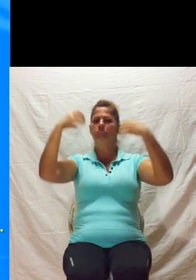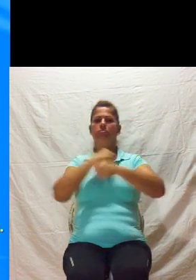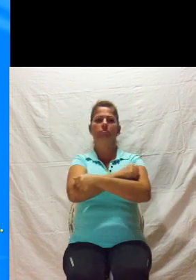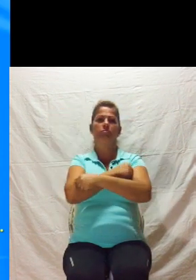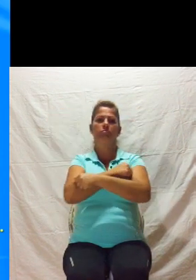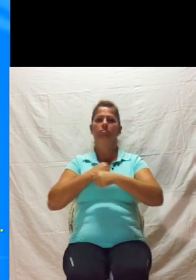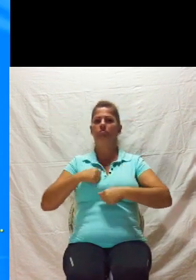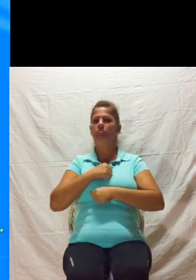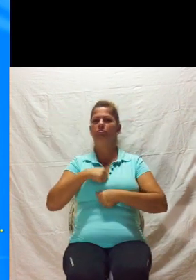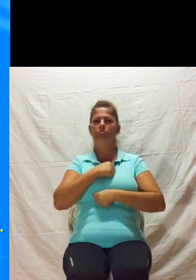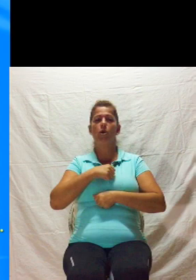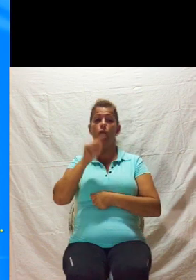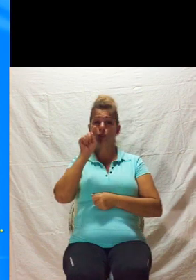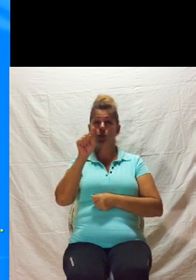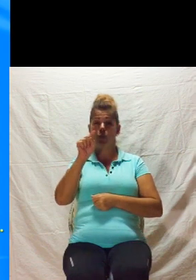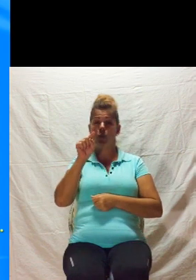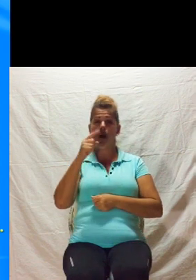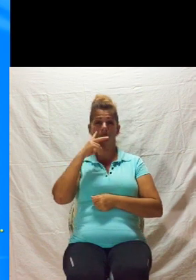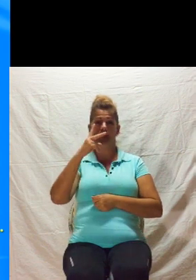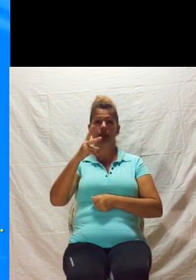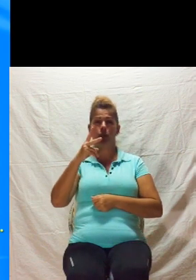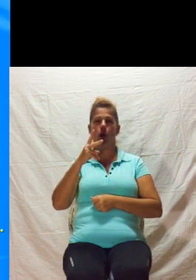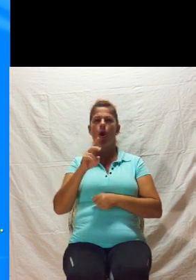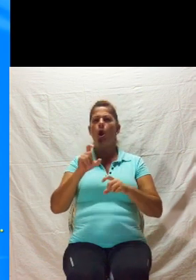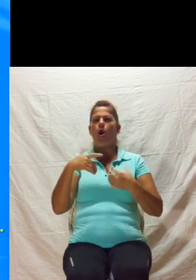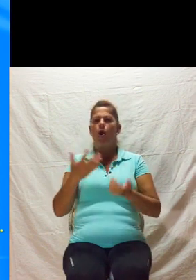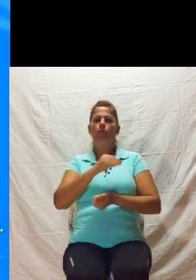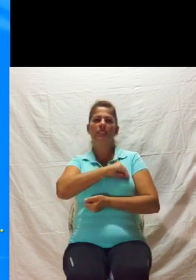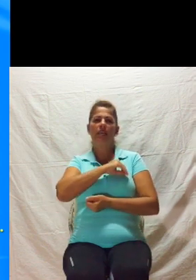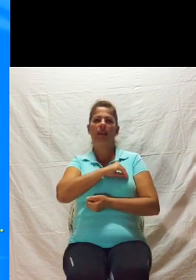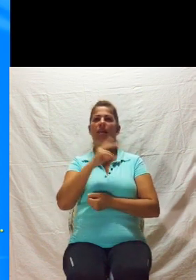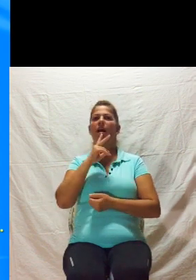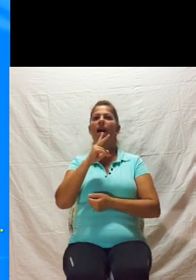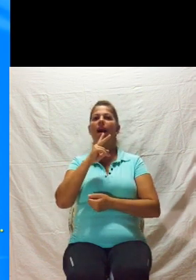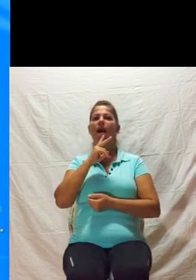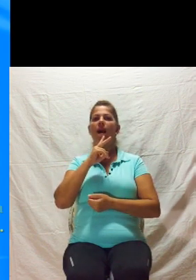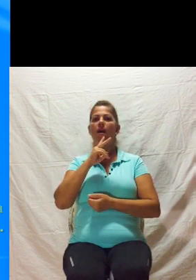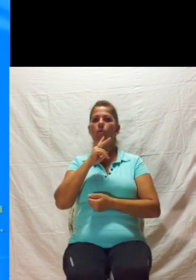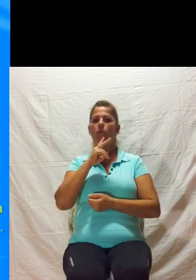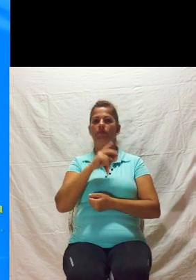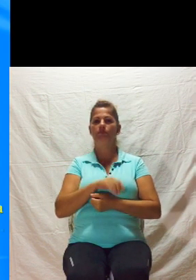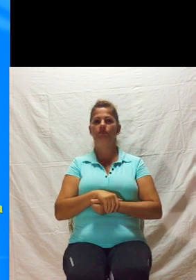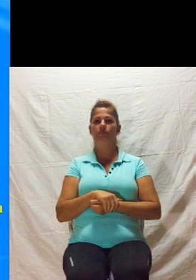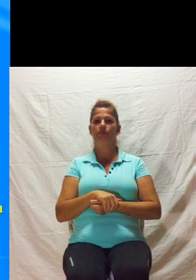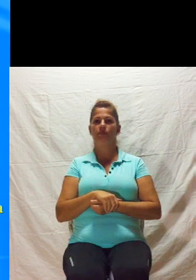Duchando. Mientras me ducho, atiendo a la sensación del agua.